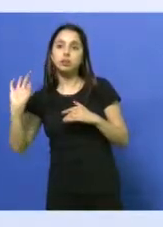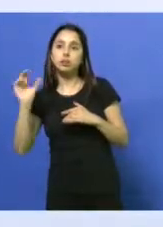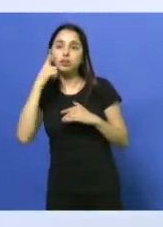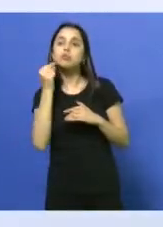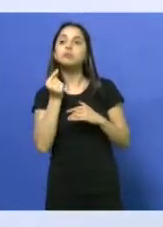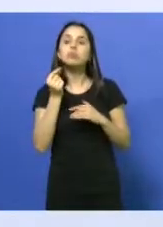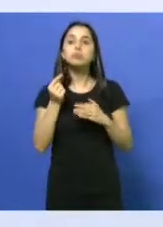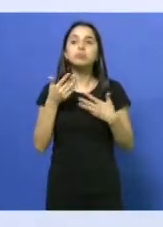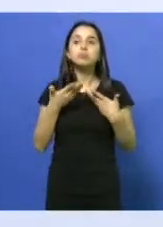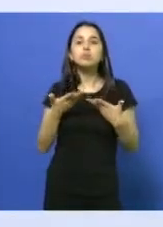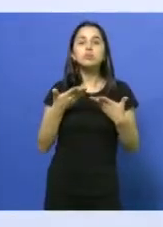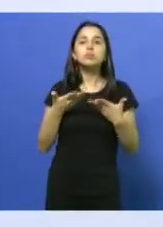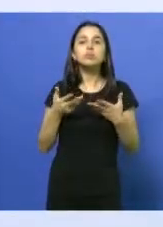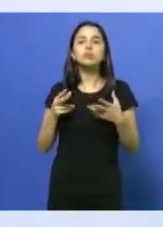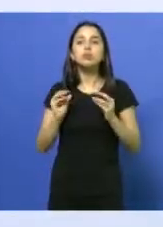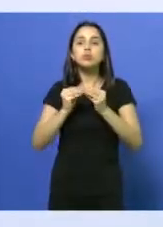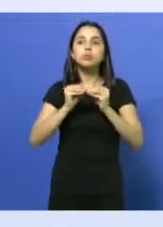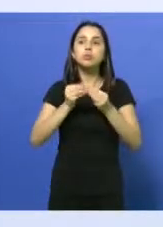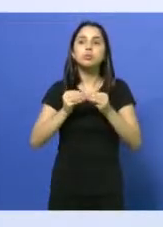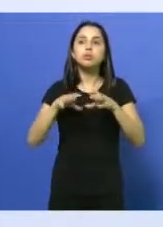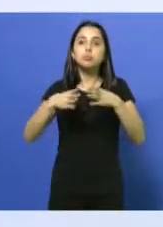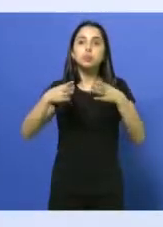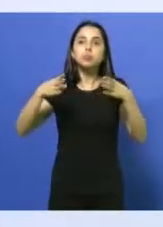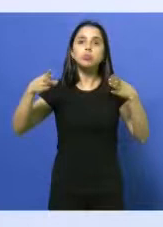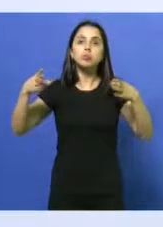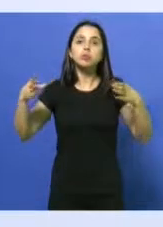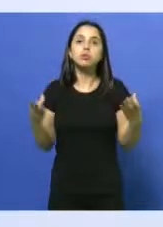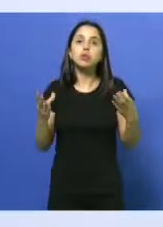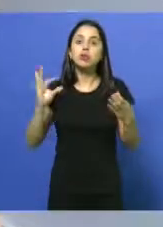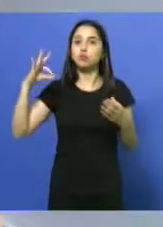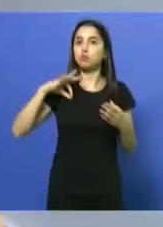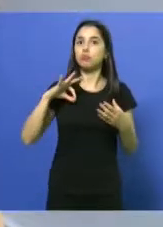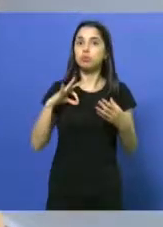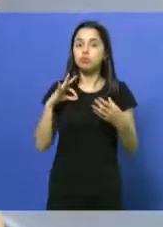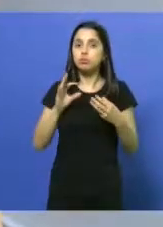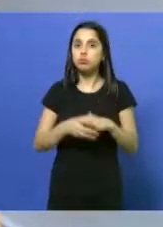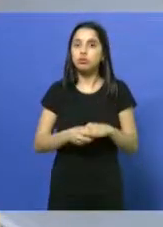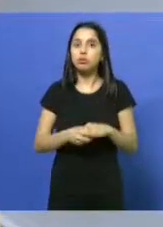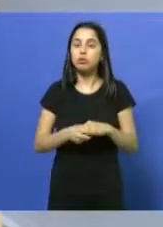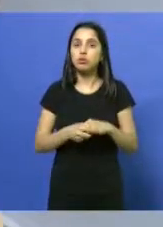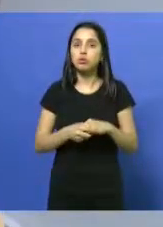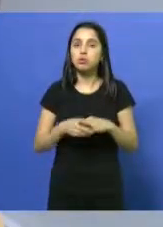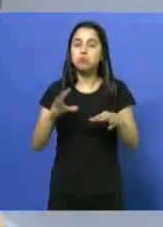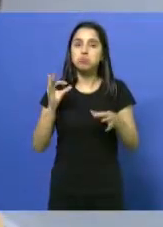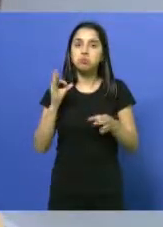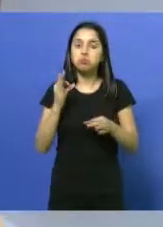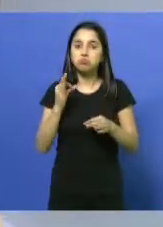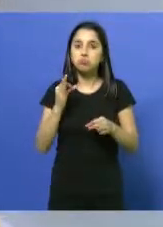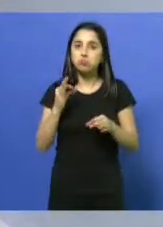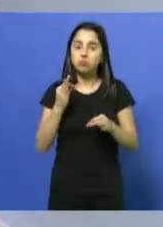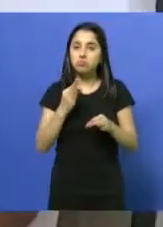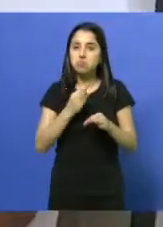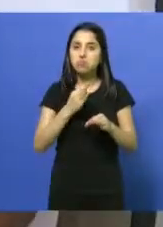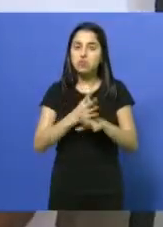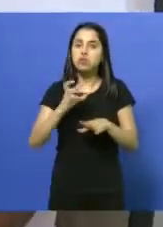empezó a cortar los plazos de pago que nosotros tenemos que afrontar, específicamente sobre todo los insumos en dólares